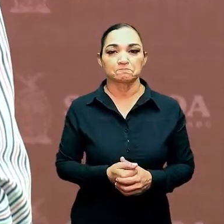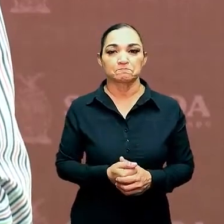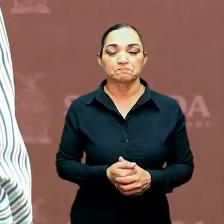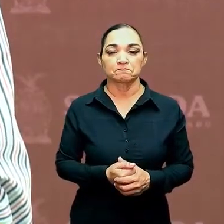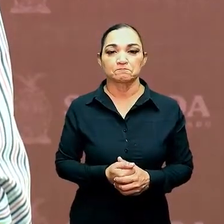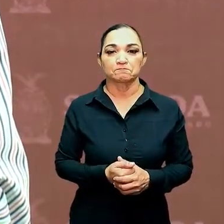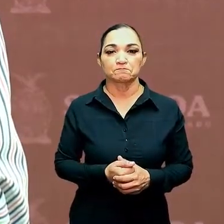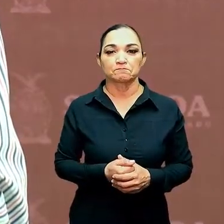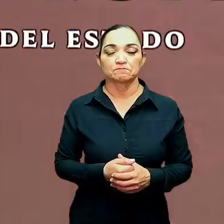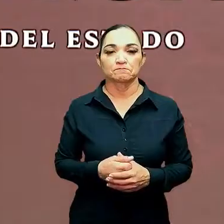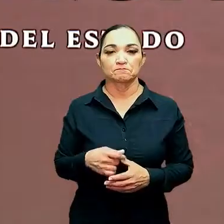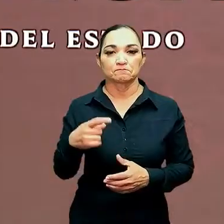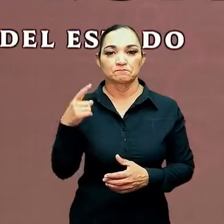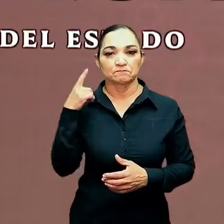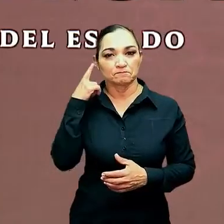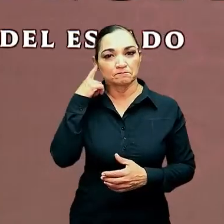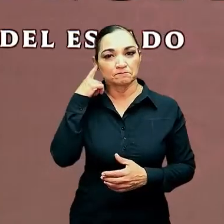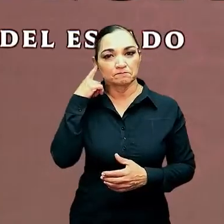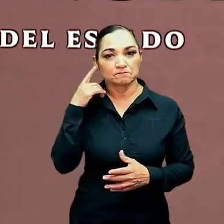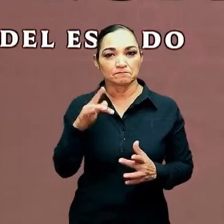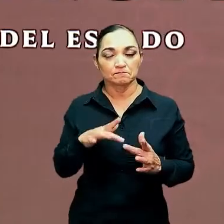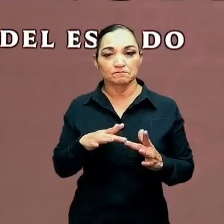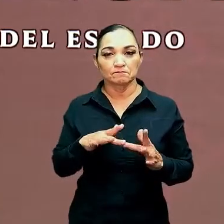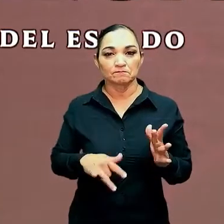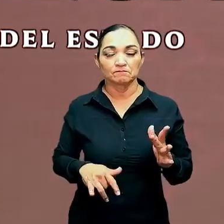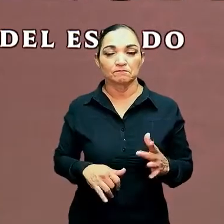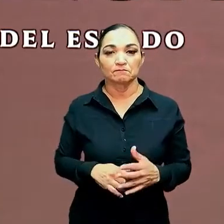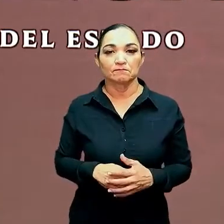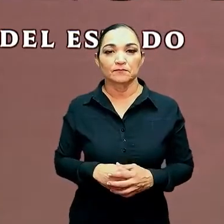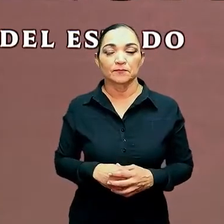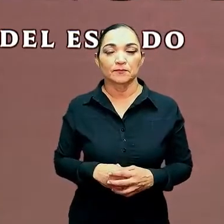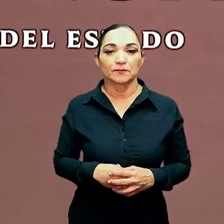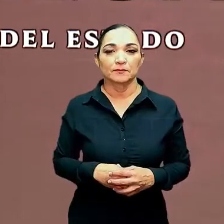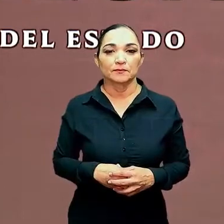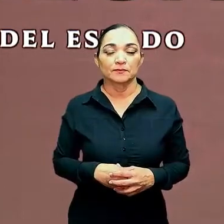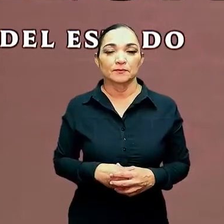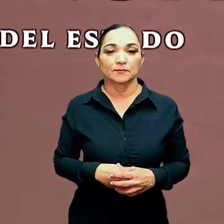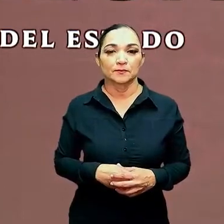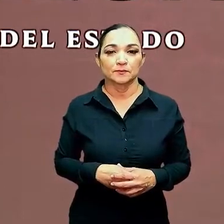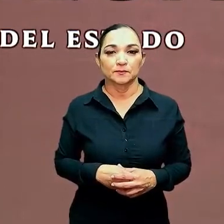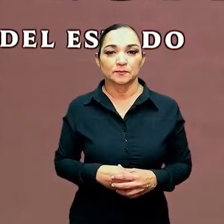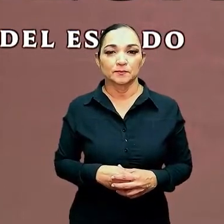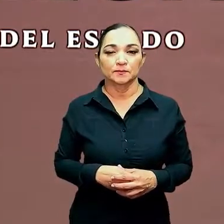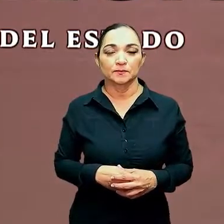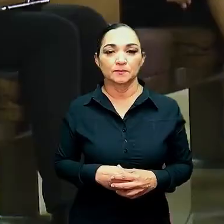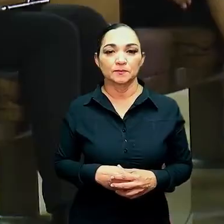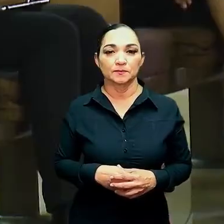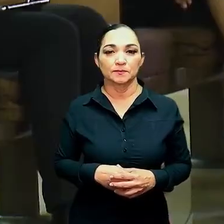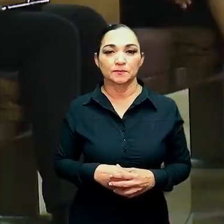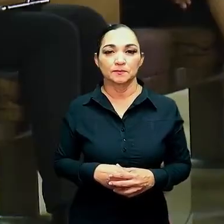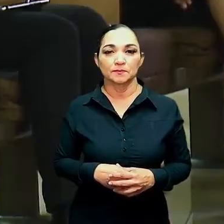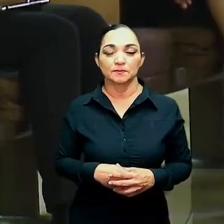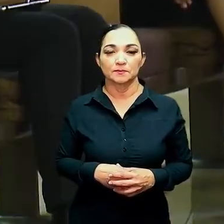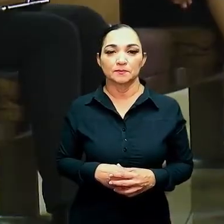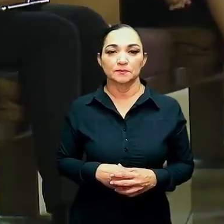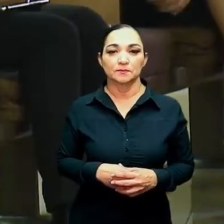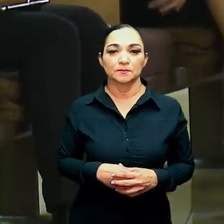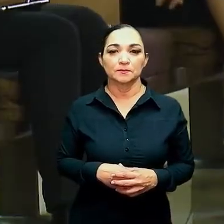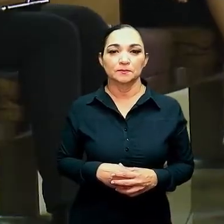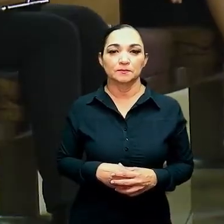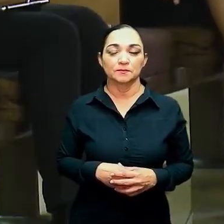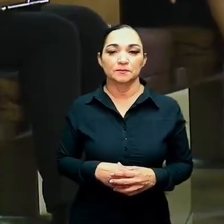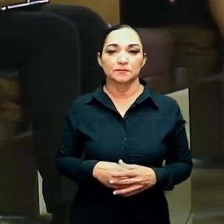regresarle al pueblo lo robado. Hasta ahí se pierde la liga. ¿Qué ha pasado? Y no se